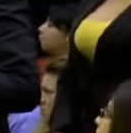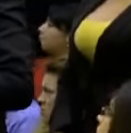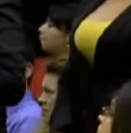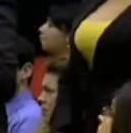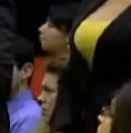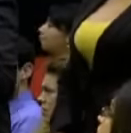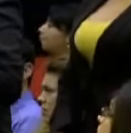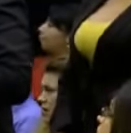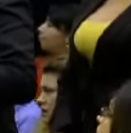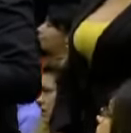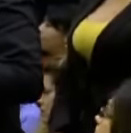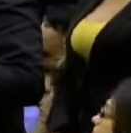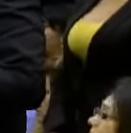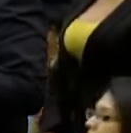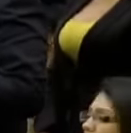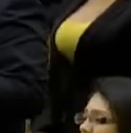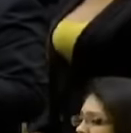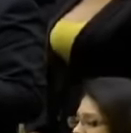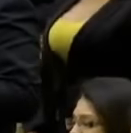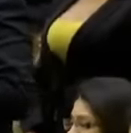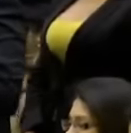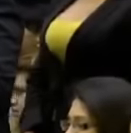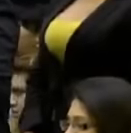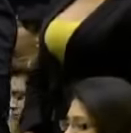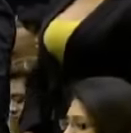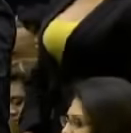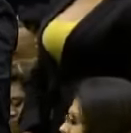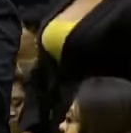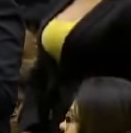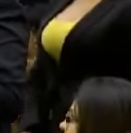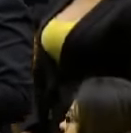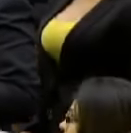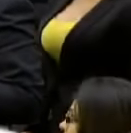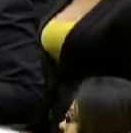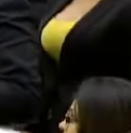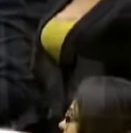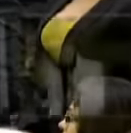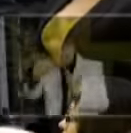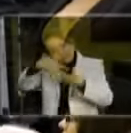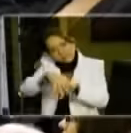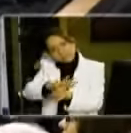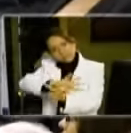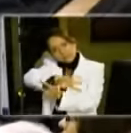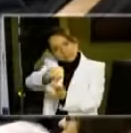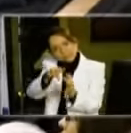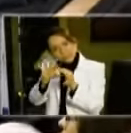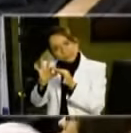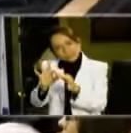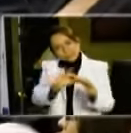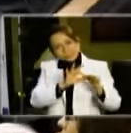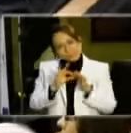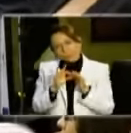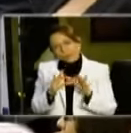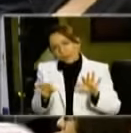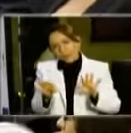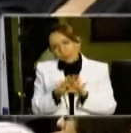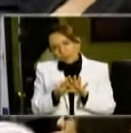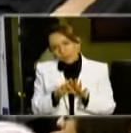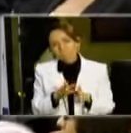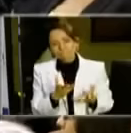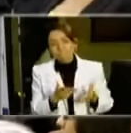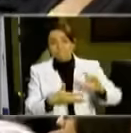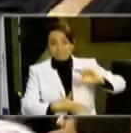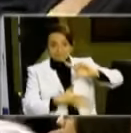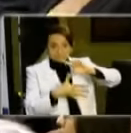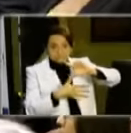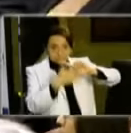integración, y quisiera saber si esto supone recordar el proyecto de una América unida por el